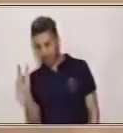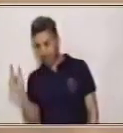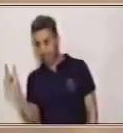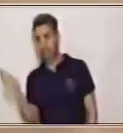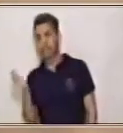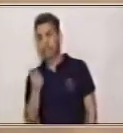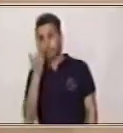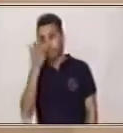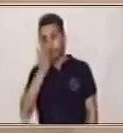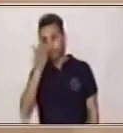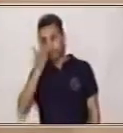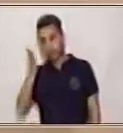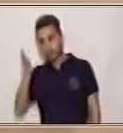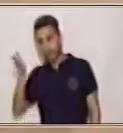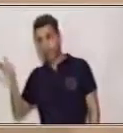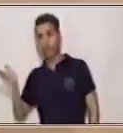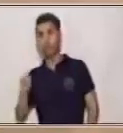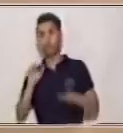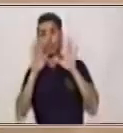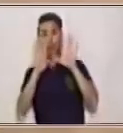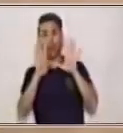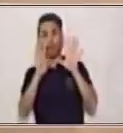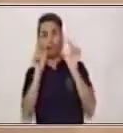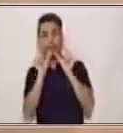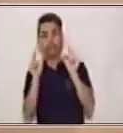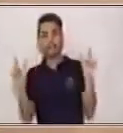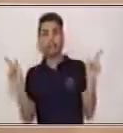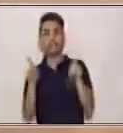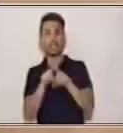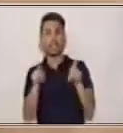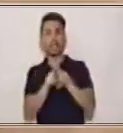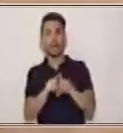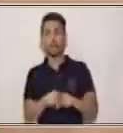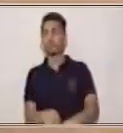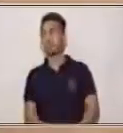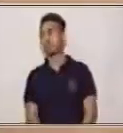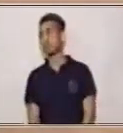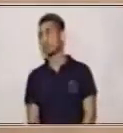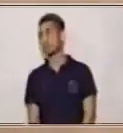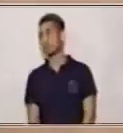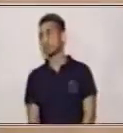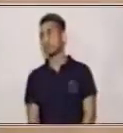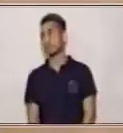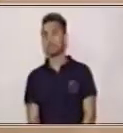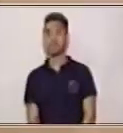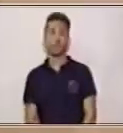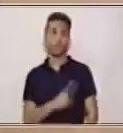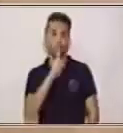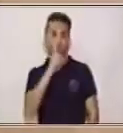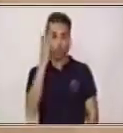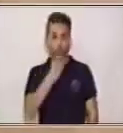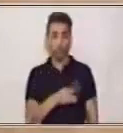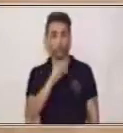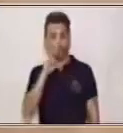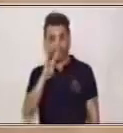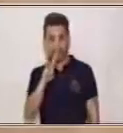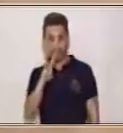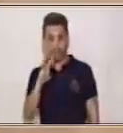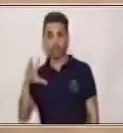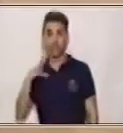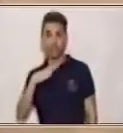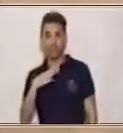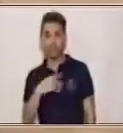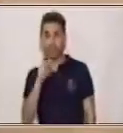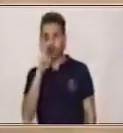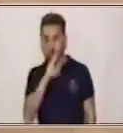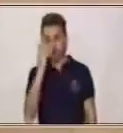o están cortados en 9 partes iguales. Entonces, un tercio tiene 2/6. Averigüemos cuántos novenos